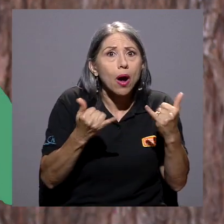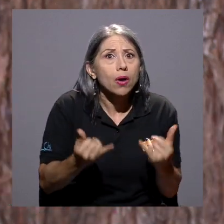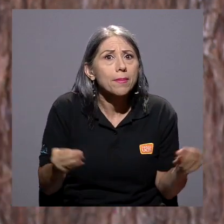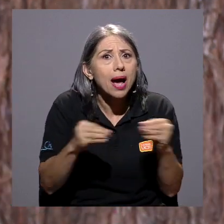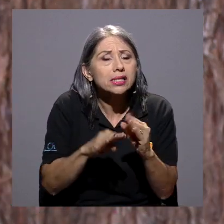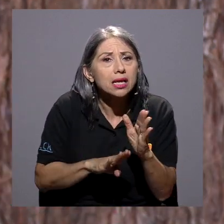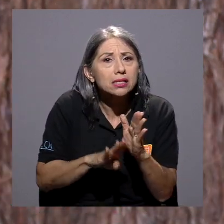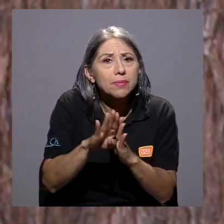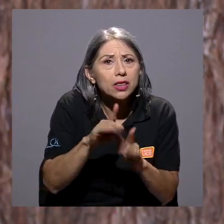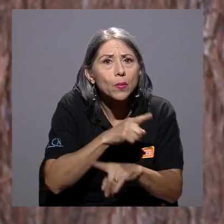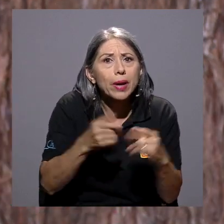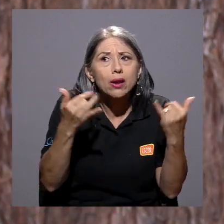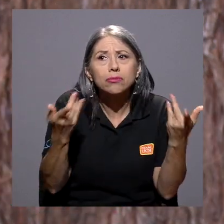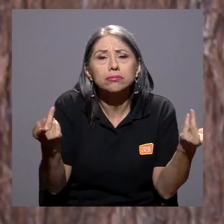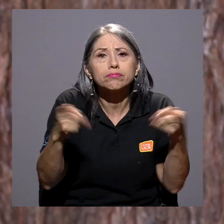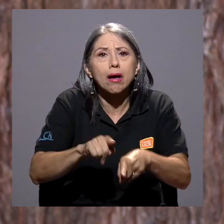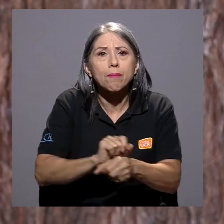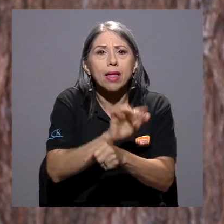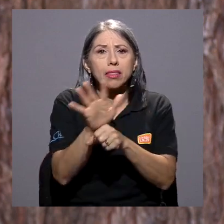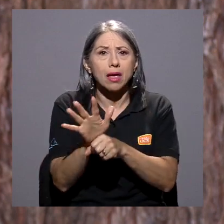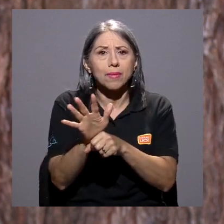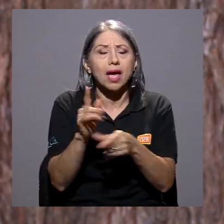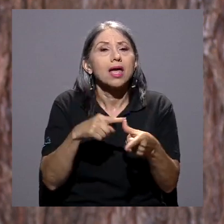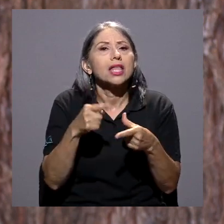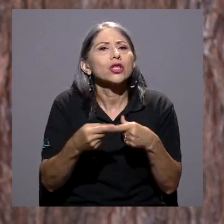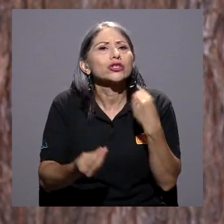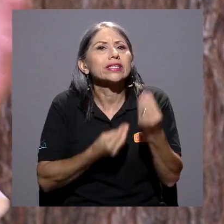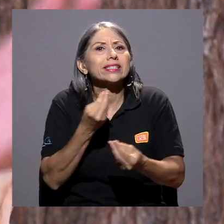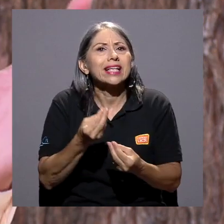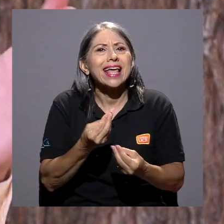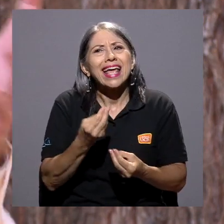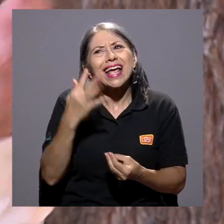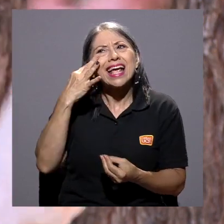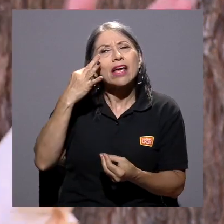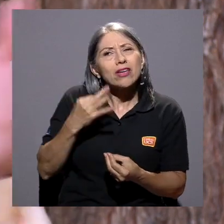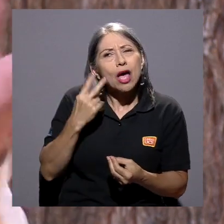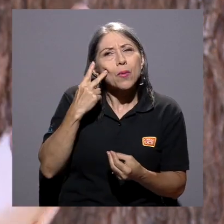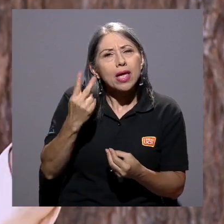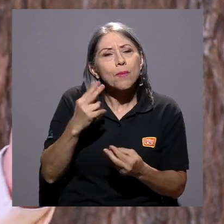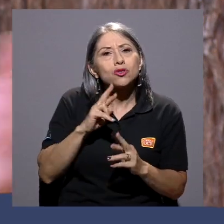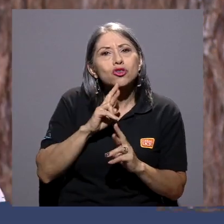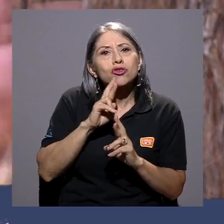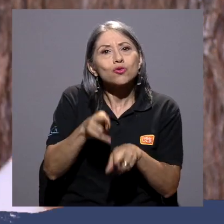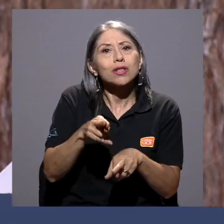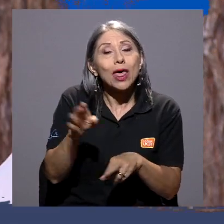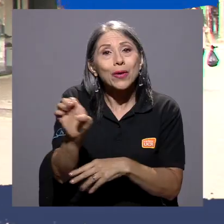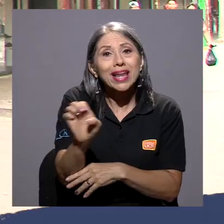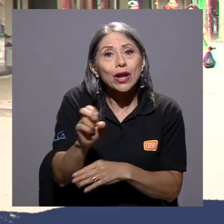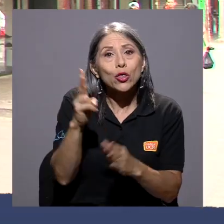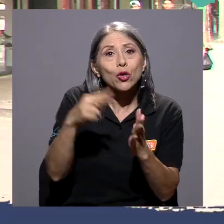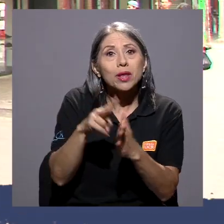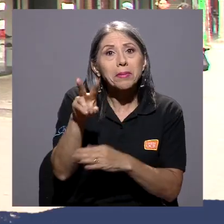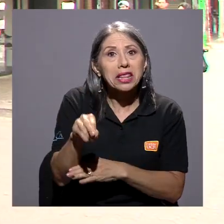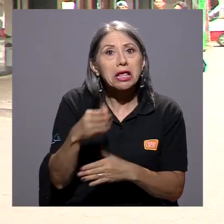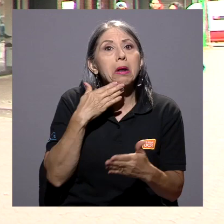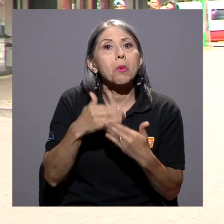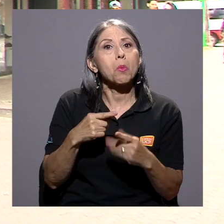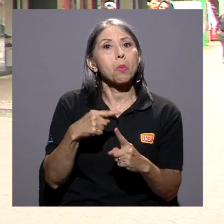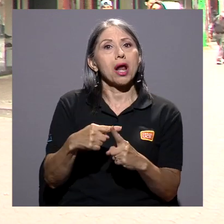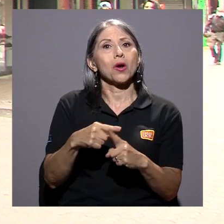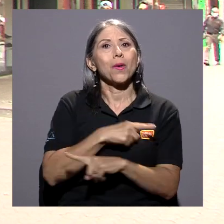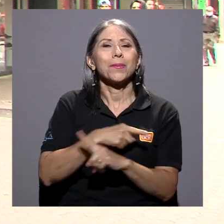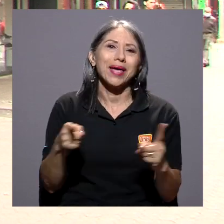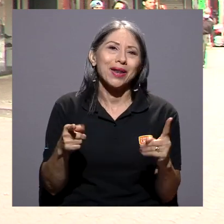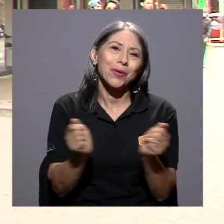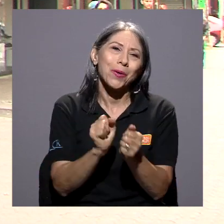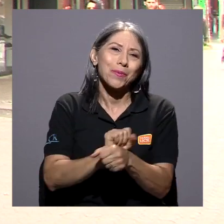generando un mayor crecimiento, pero se vino la pandemia. Entonces el resultado que se veía para enero del 2020 era muy favorable. ¿Qué pasó? Que con la pandemia